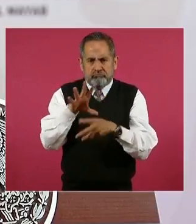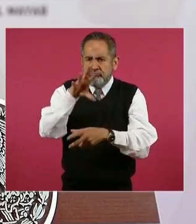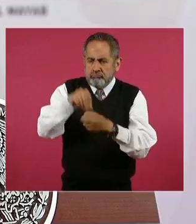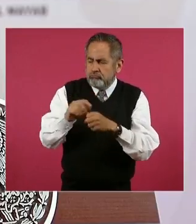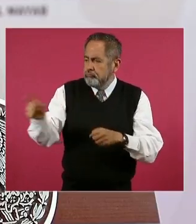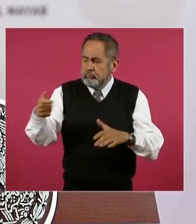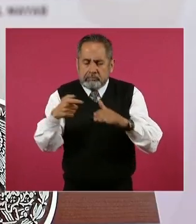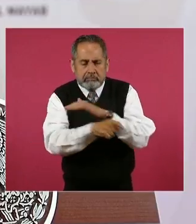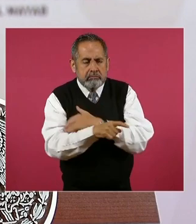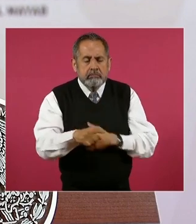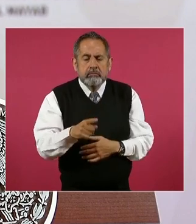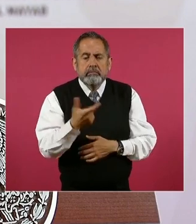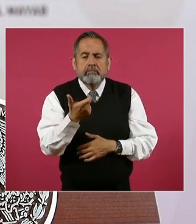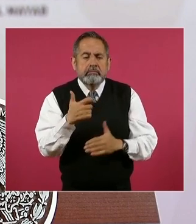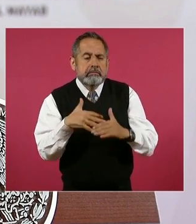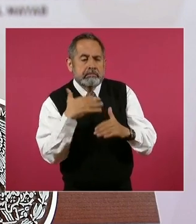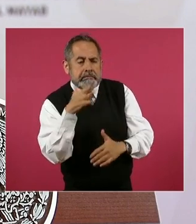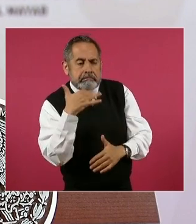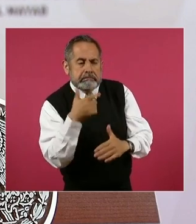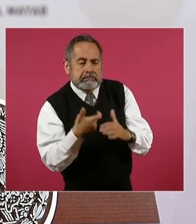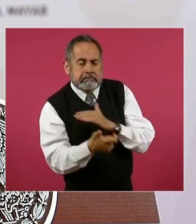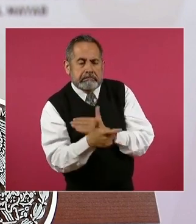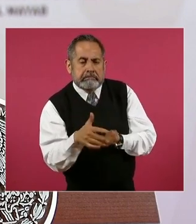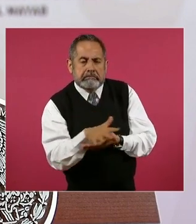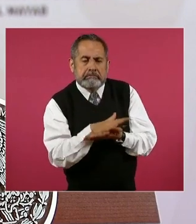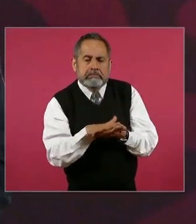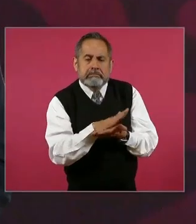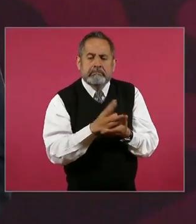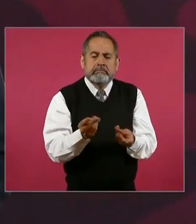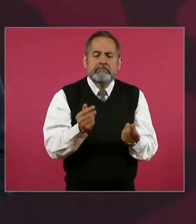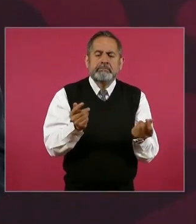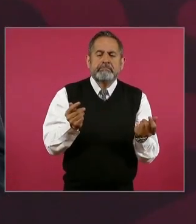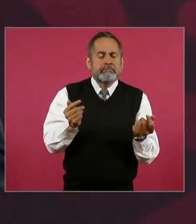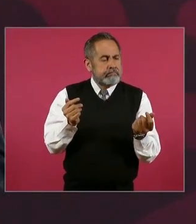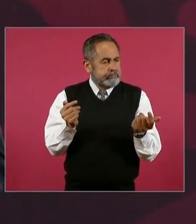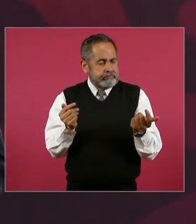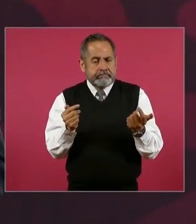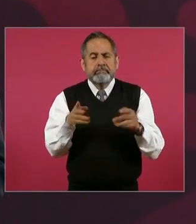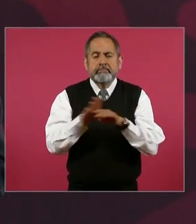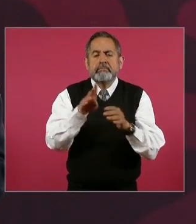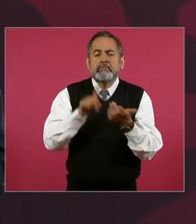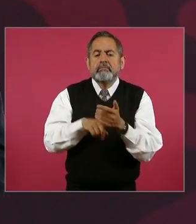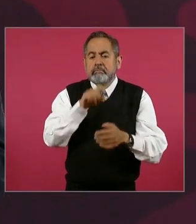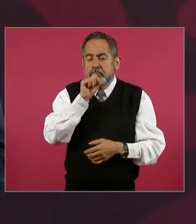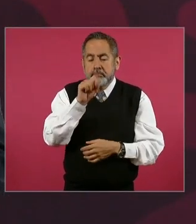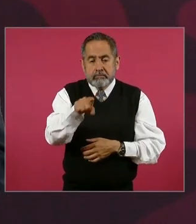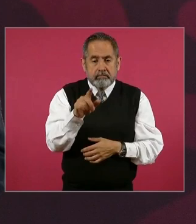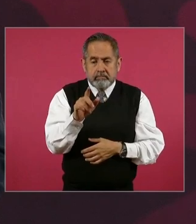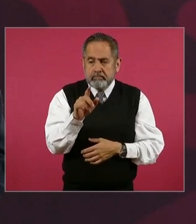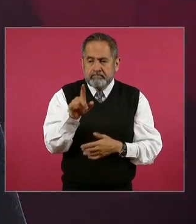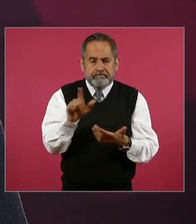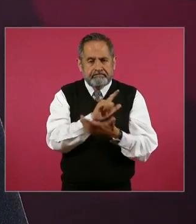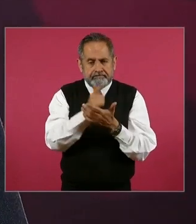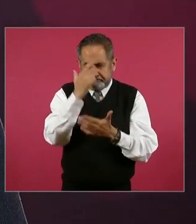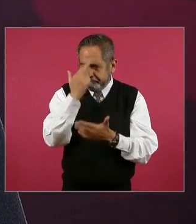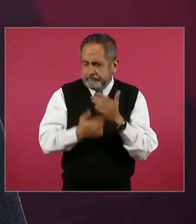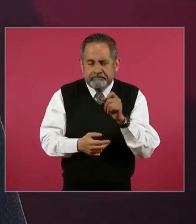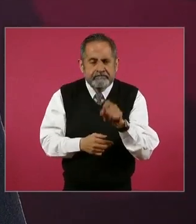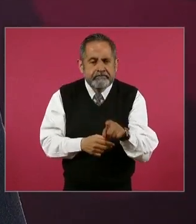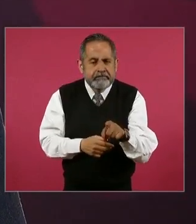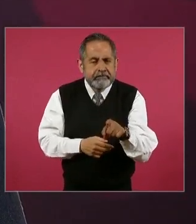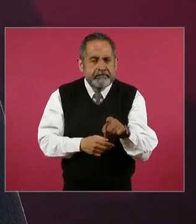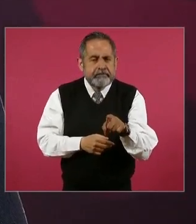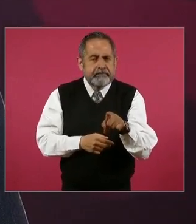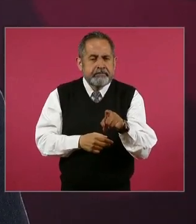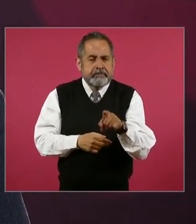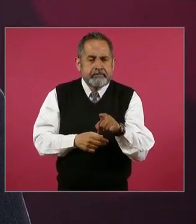lavado de dinero de dinero perdón y al mismo tiempo los llamados delitos eh